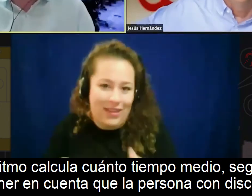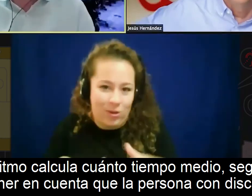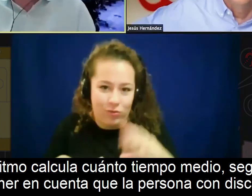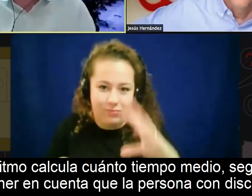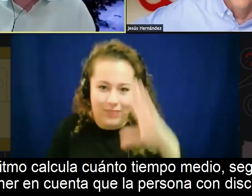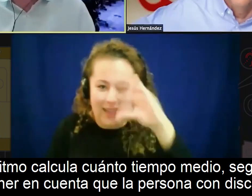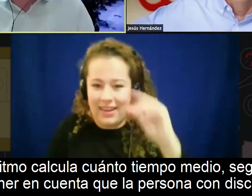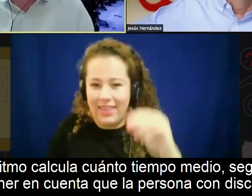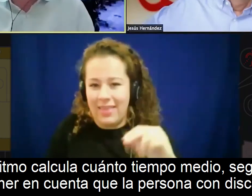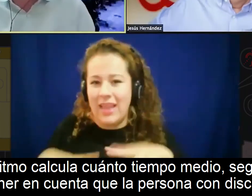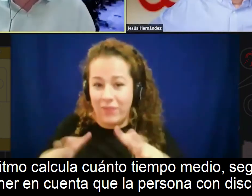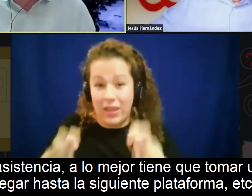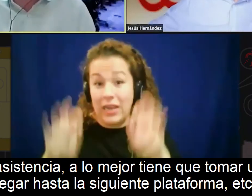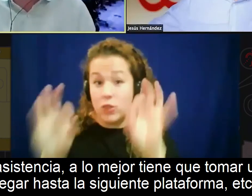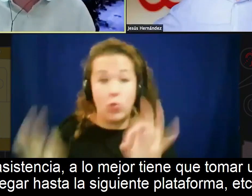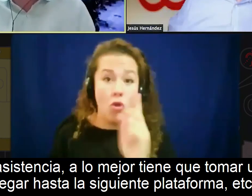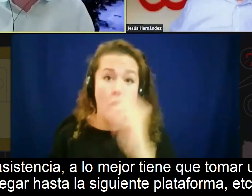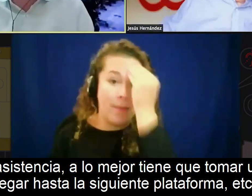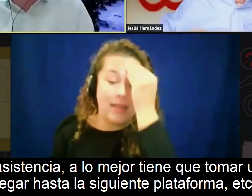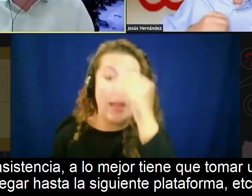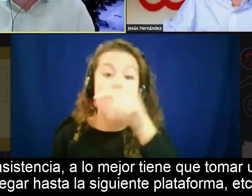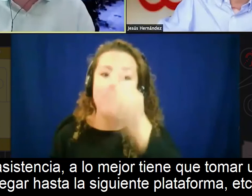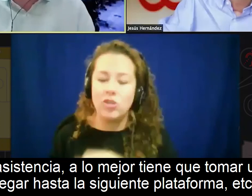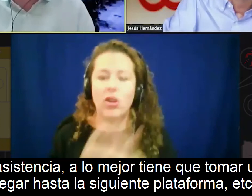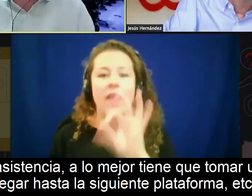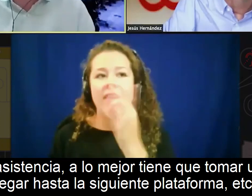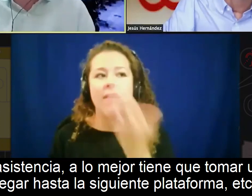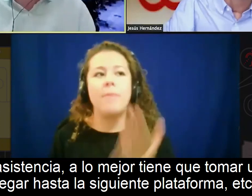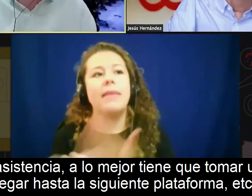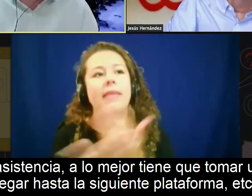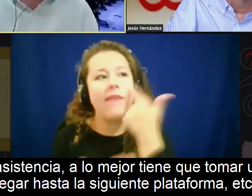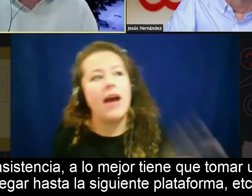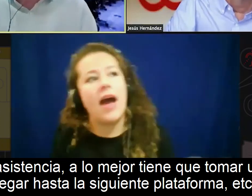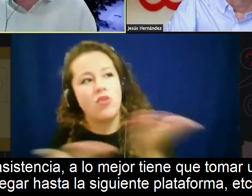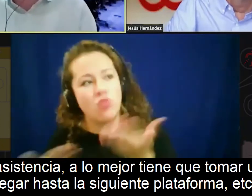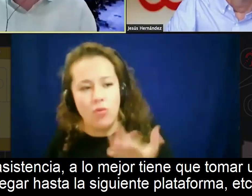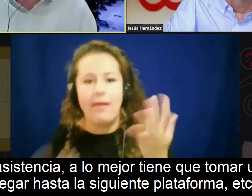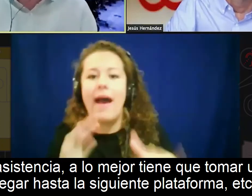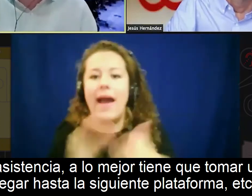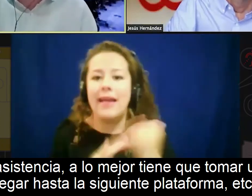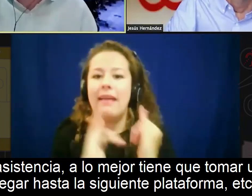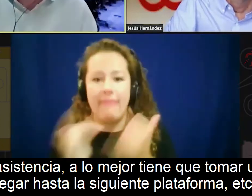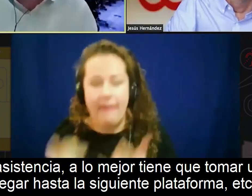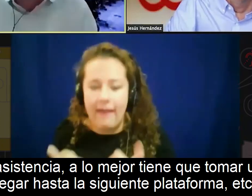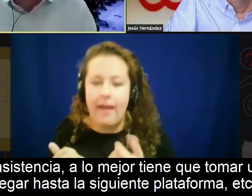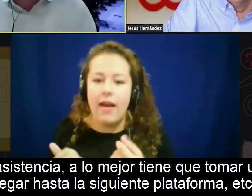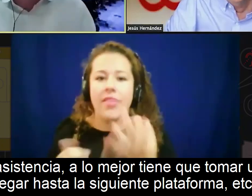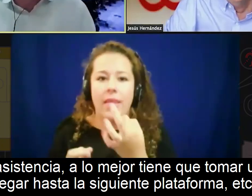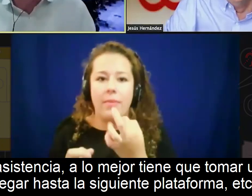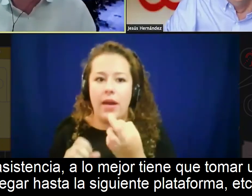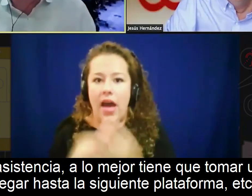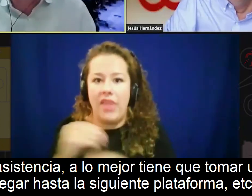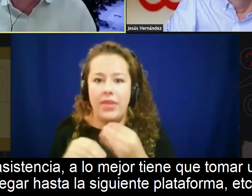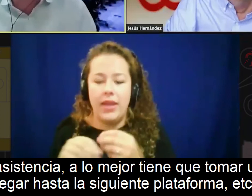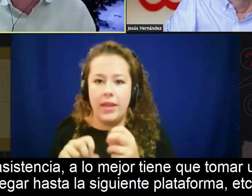no va a tener en cuenta que la persona con discapacidad tiene que pedir la asistencia, tiene que llegar la asistencia, a lo mejor tiene que tomar un rodeo mayor